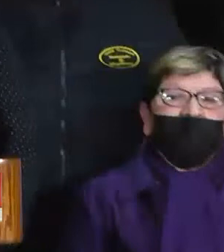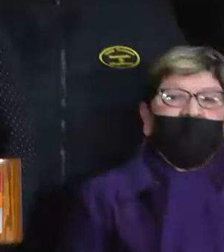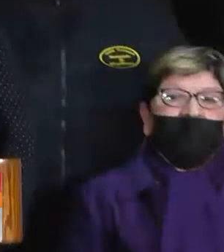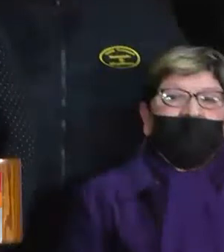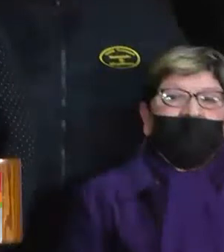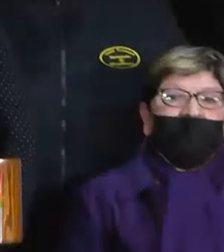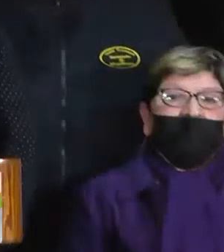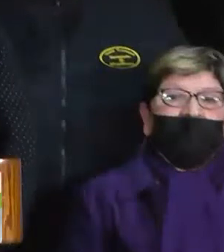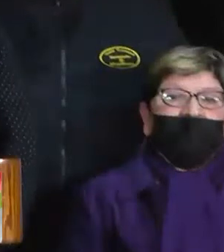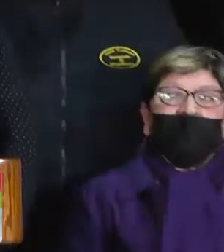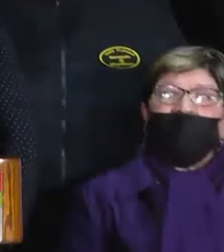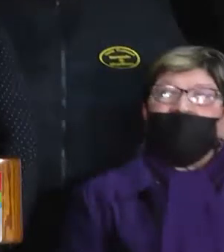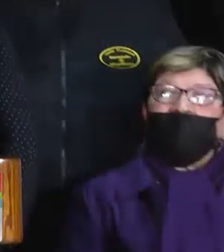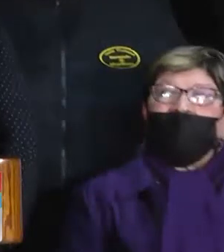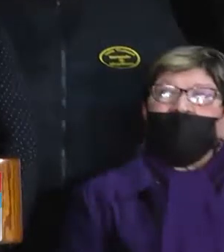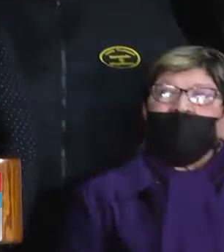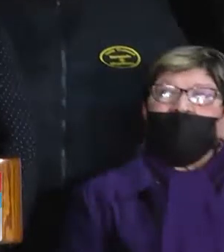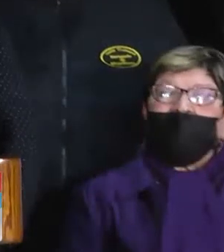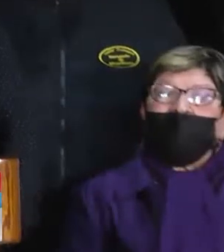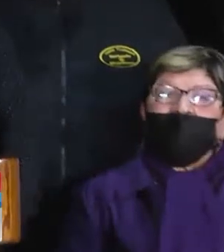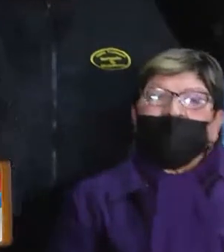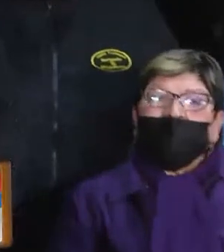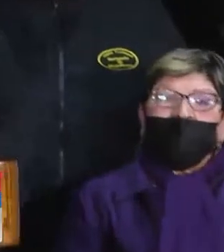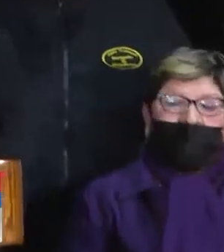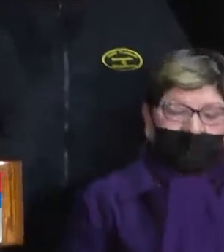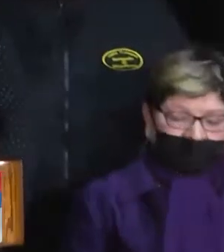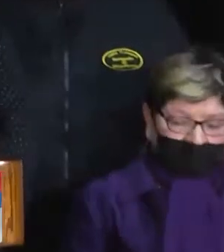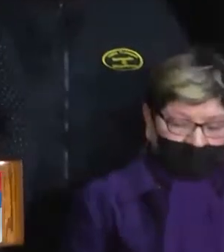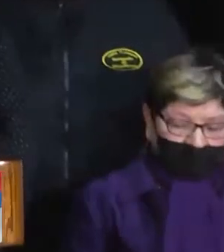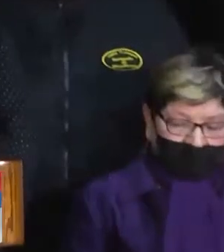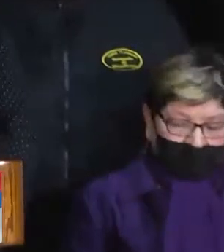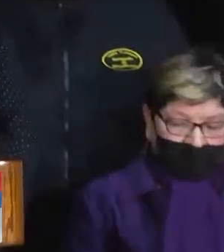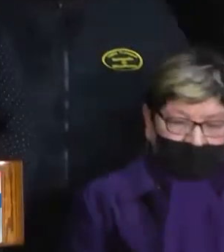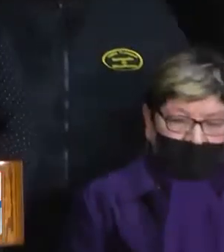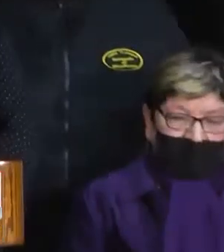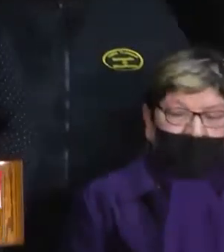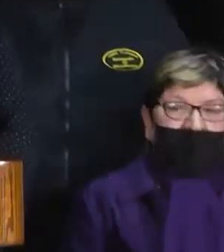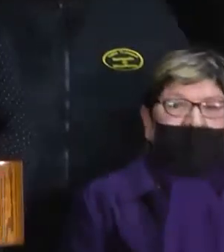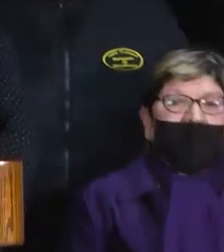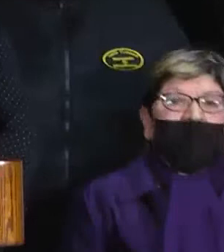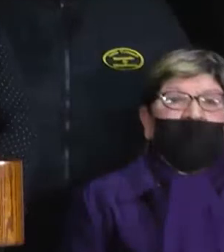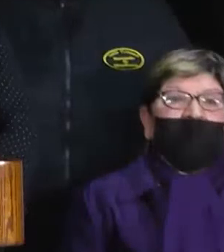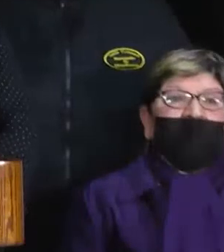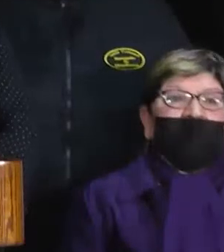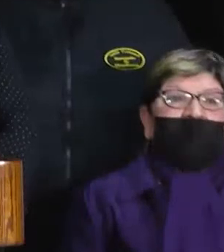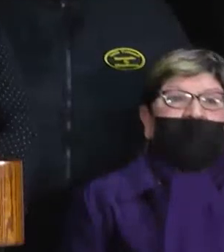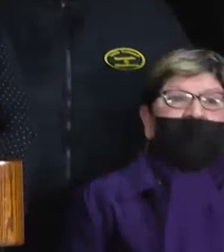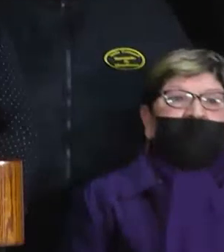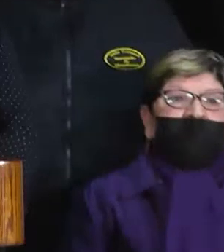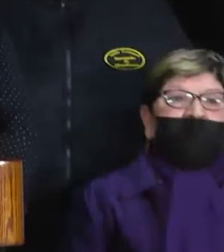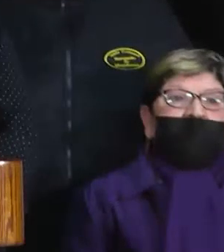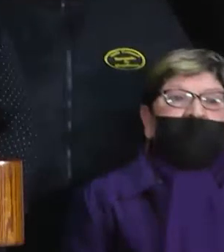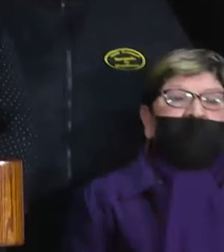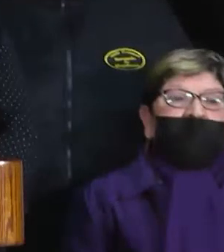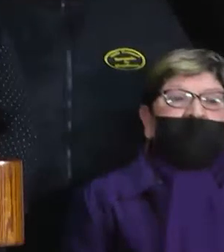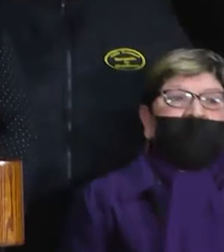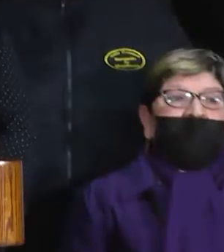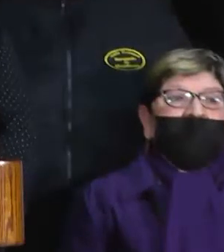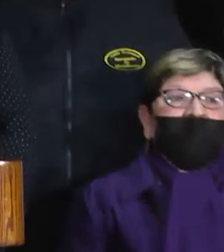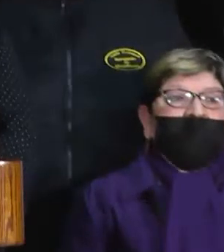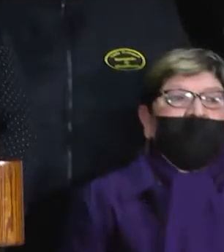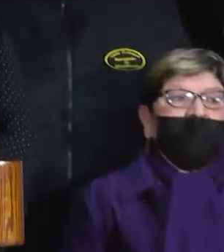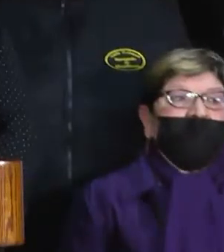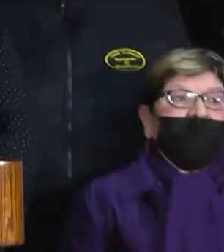anunciar que le he encargado a nuestro subsecretario de Desarrollo Regional, Miguel Crispi, que el plan de desarrollo de zonas extremas pase de ser algo excepcional a